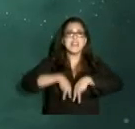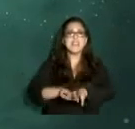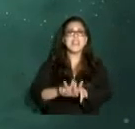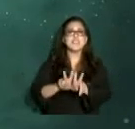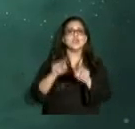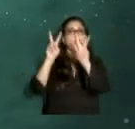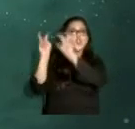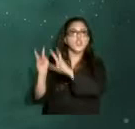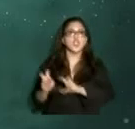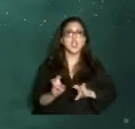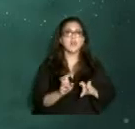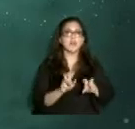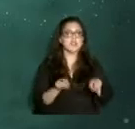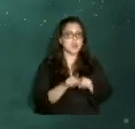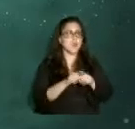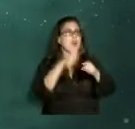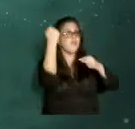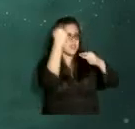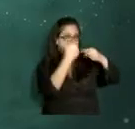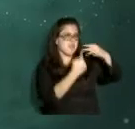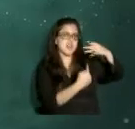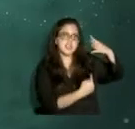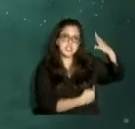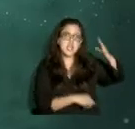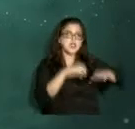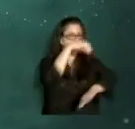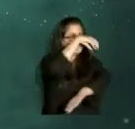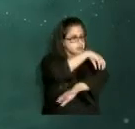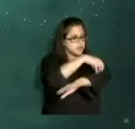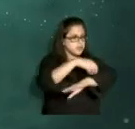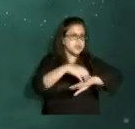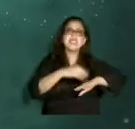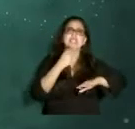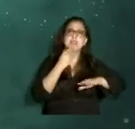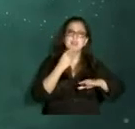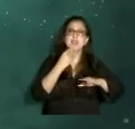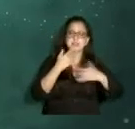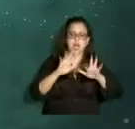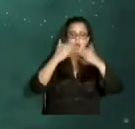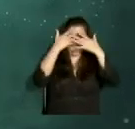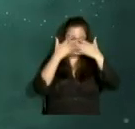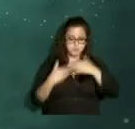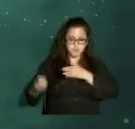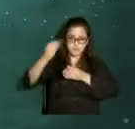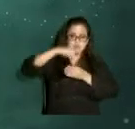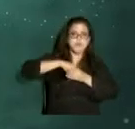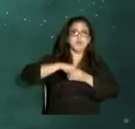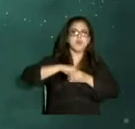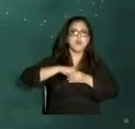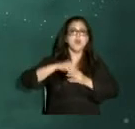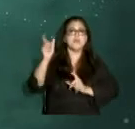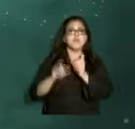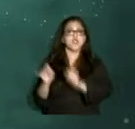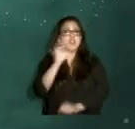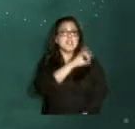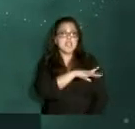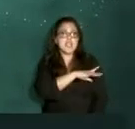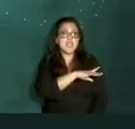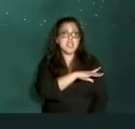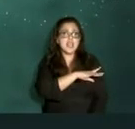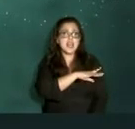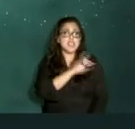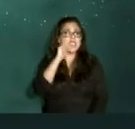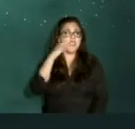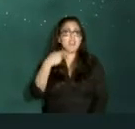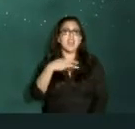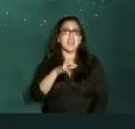ancestrales que varían en las distintas regiones del genoma, lo cual es huella de nuestra historia. Los chilenos somos